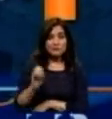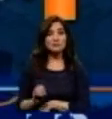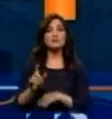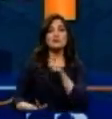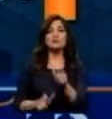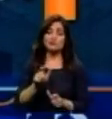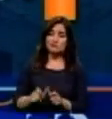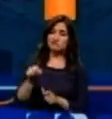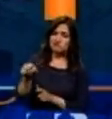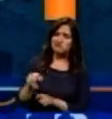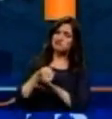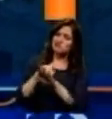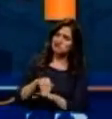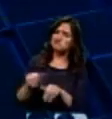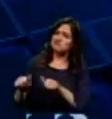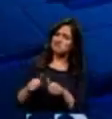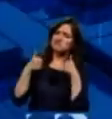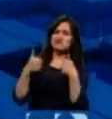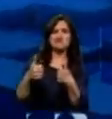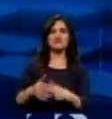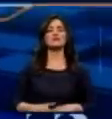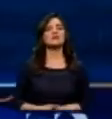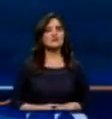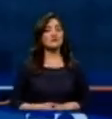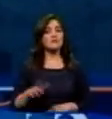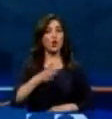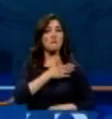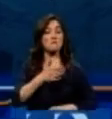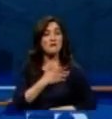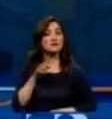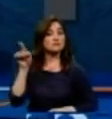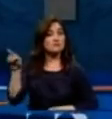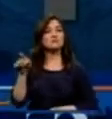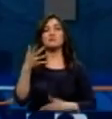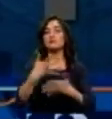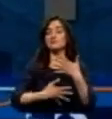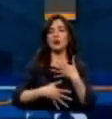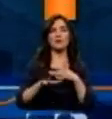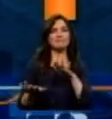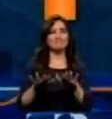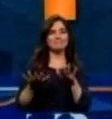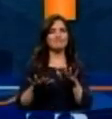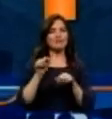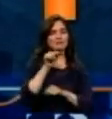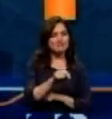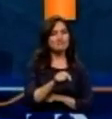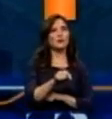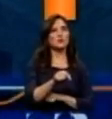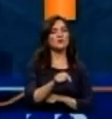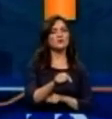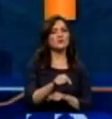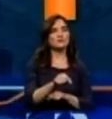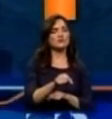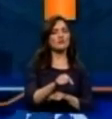de ciudadanos ratifica su gestión. La credibilidad con la que cuenta por el momento está dividida. Según las cifras que arroja